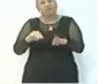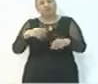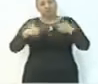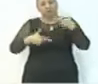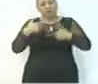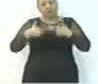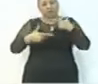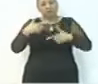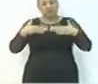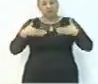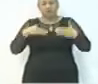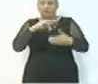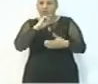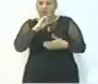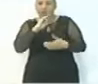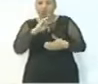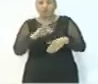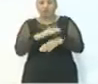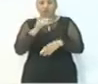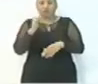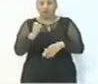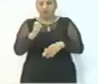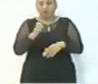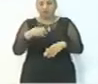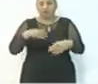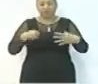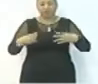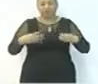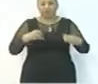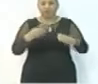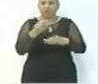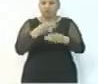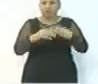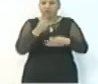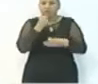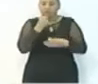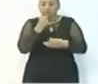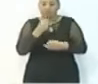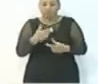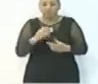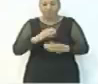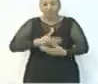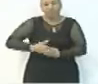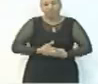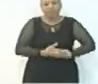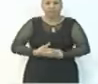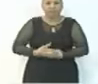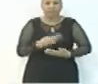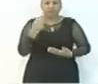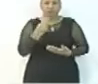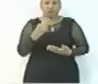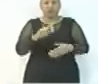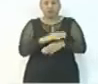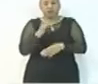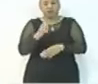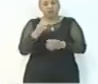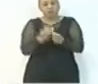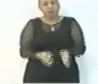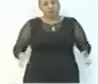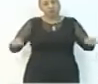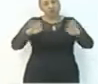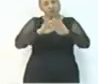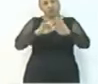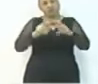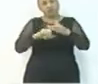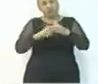y la Organización Mundial de la Salud nos da la recomendación de iniciar con la lactancia materna de manera